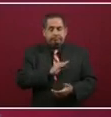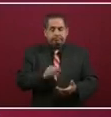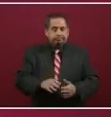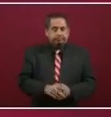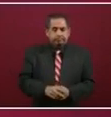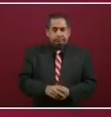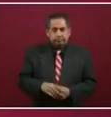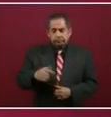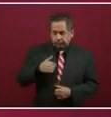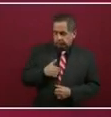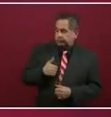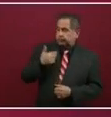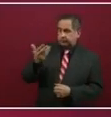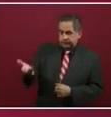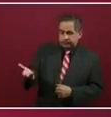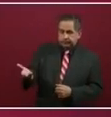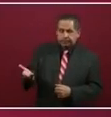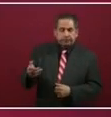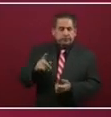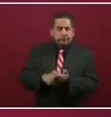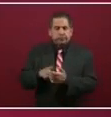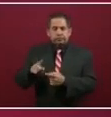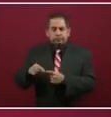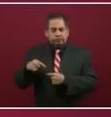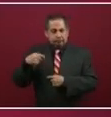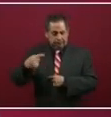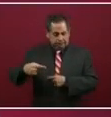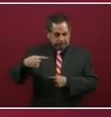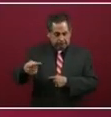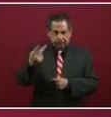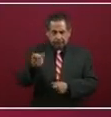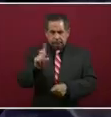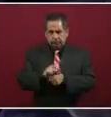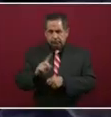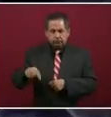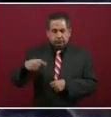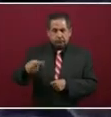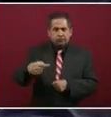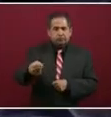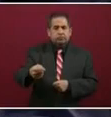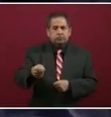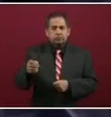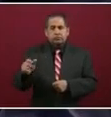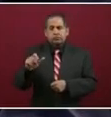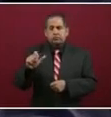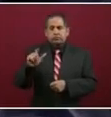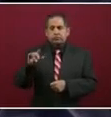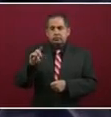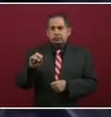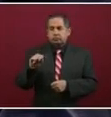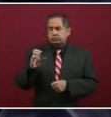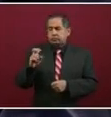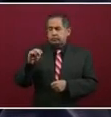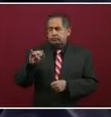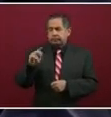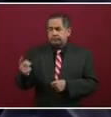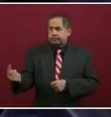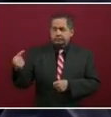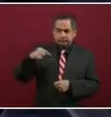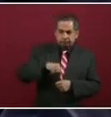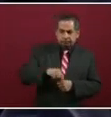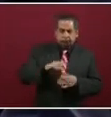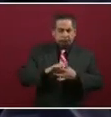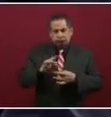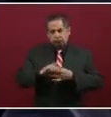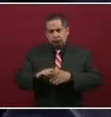Le voy a pedir pasado mañana a Alejandro Encinas que les dé la